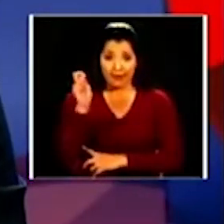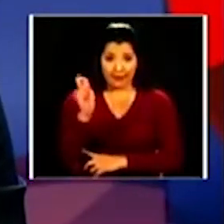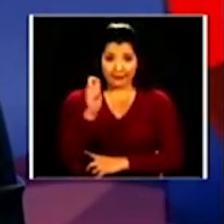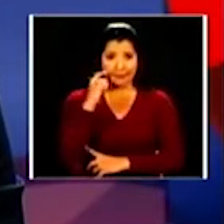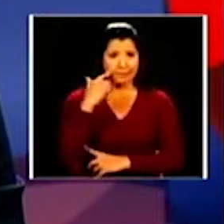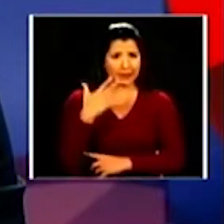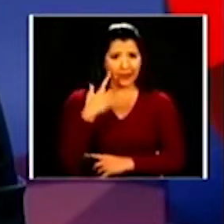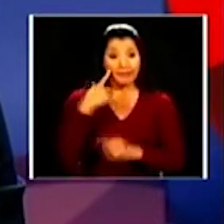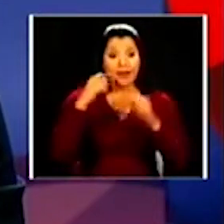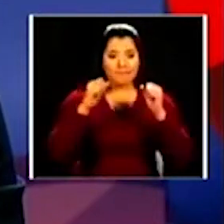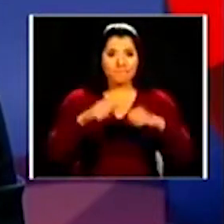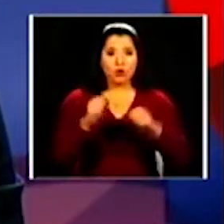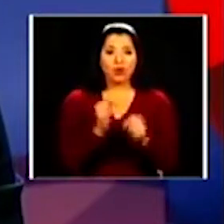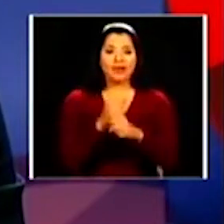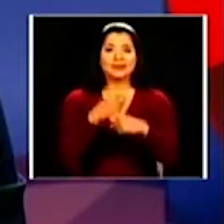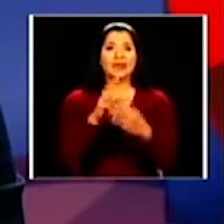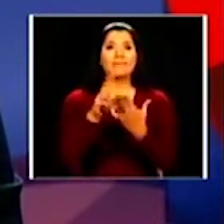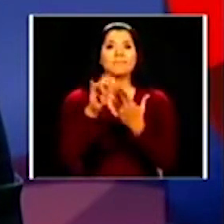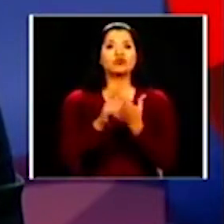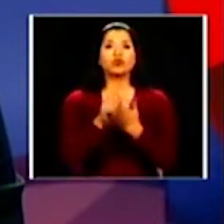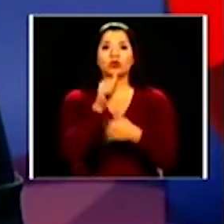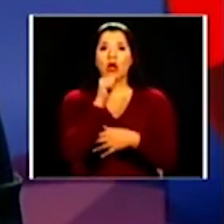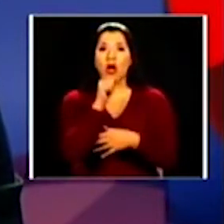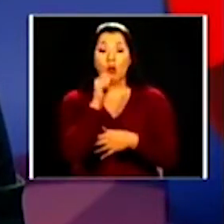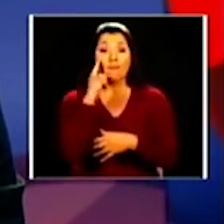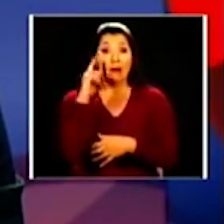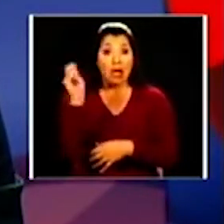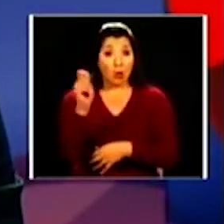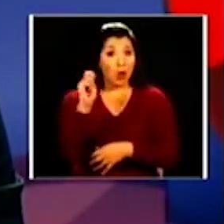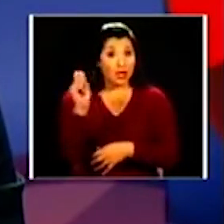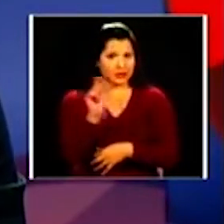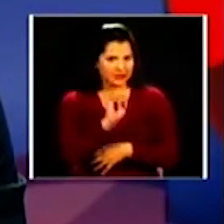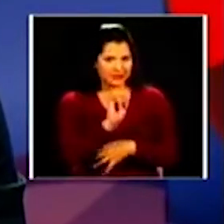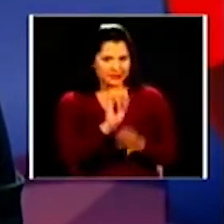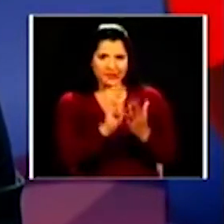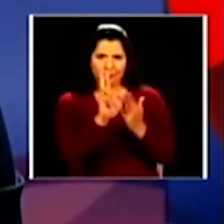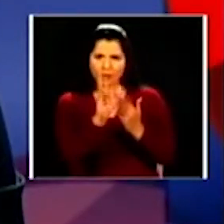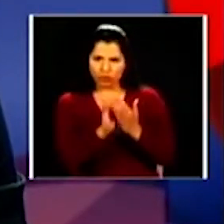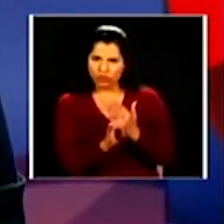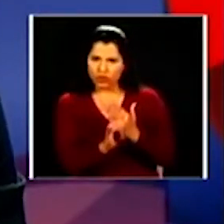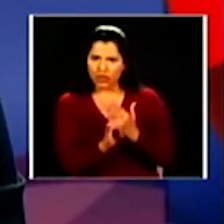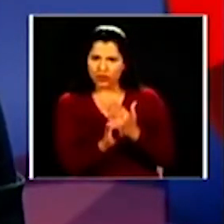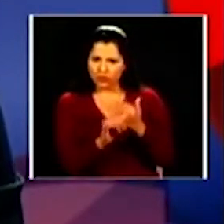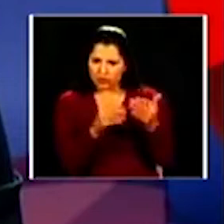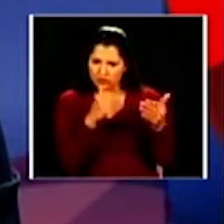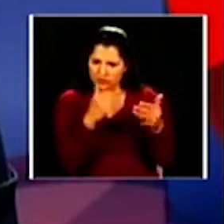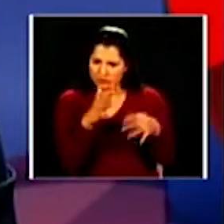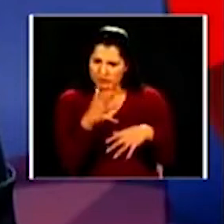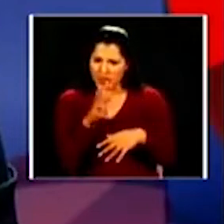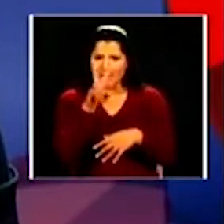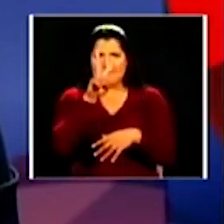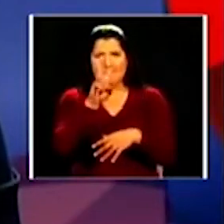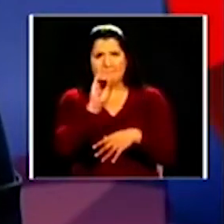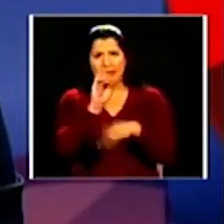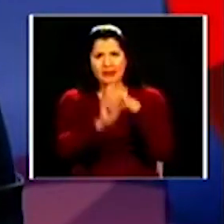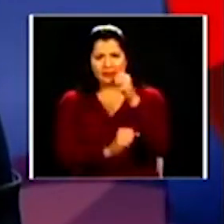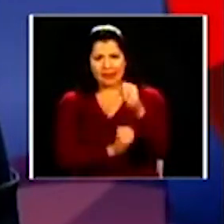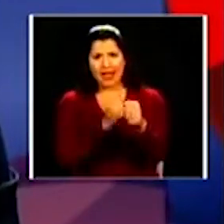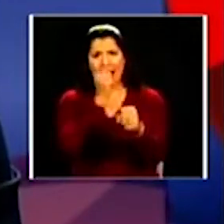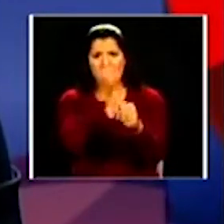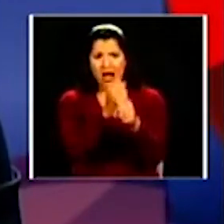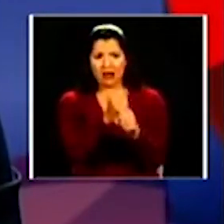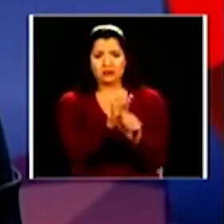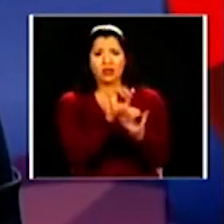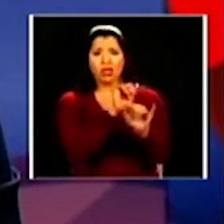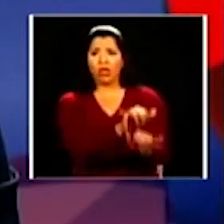llevar adelante el proyecto Agua para Guanacaste, un proyecto que estuvo cerca de más de 20 años detenido